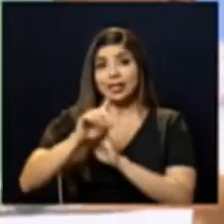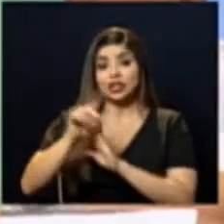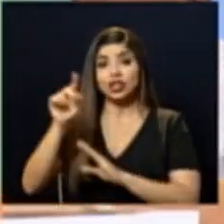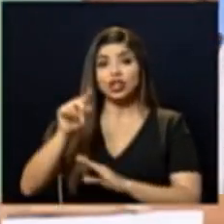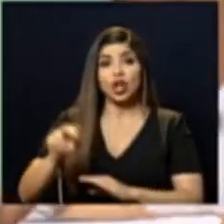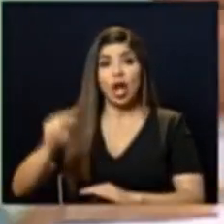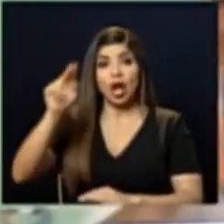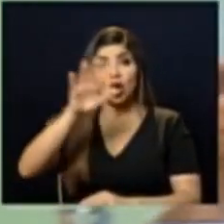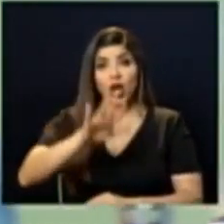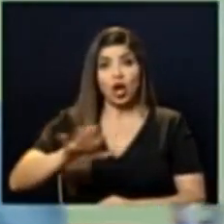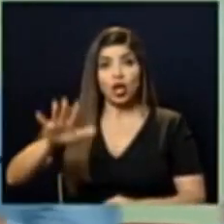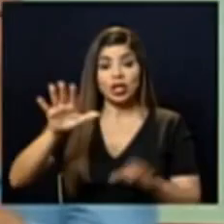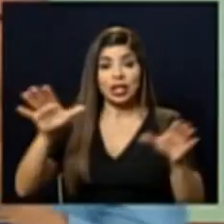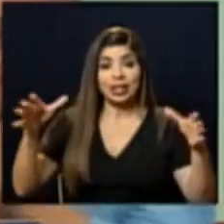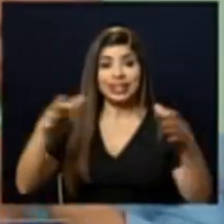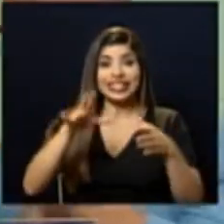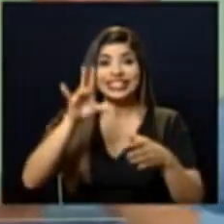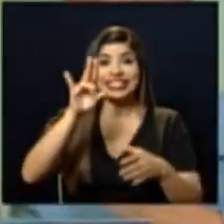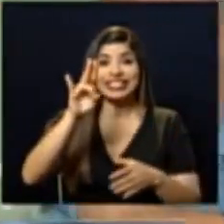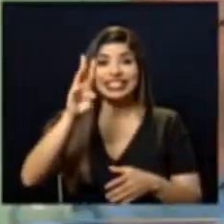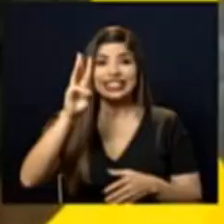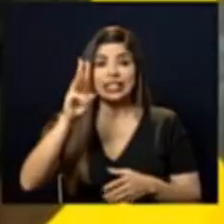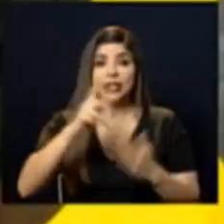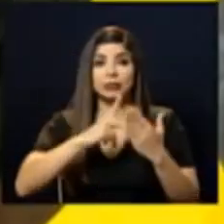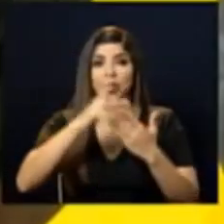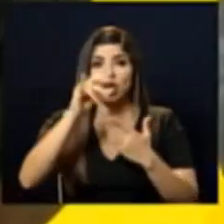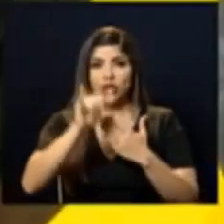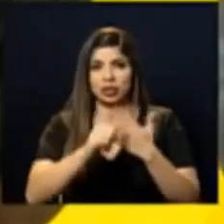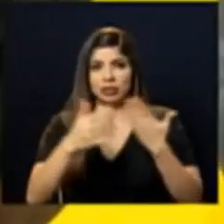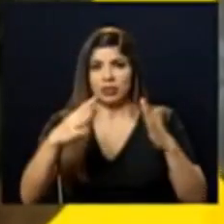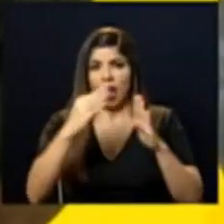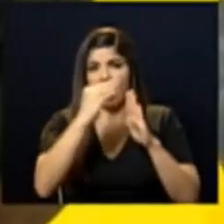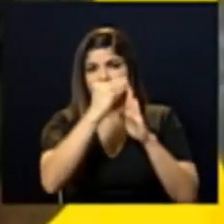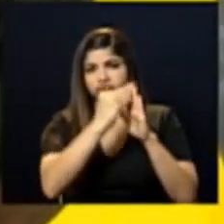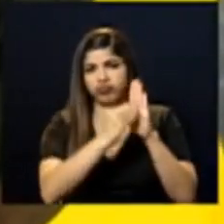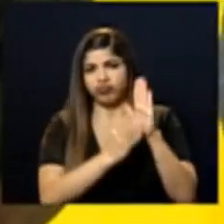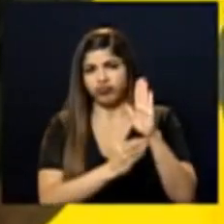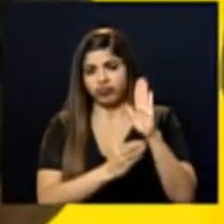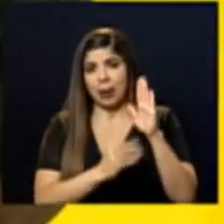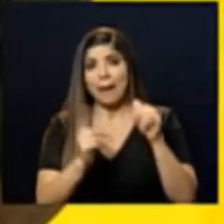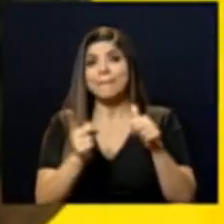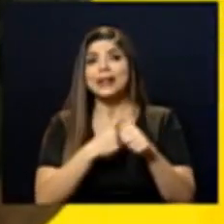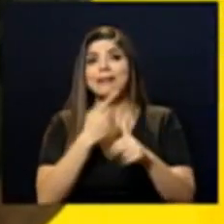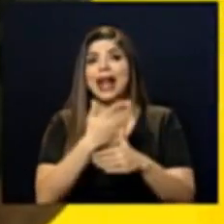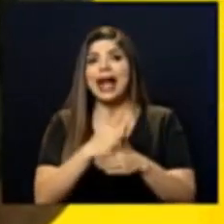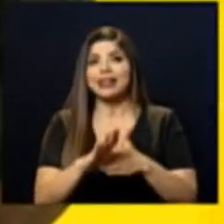Norte, con 76 proyectos específicos en su primera etapa.